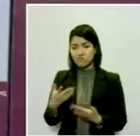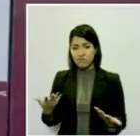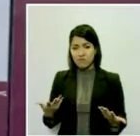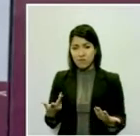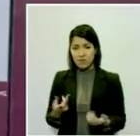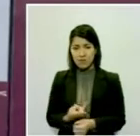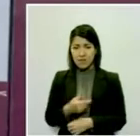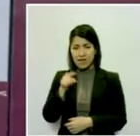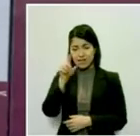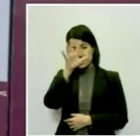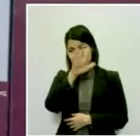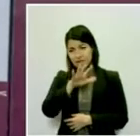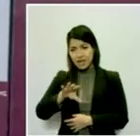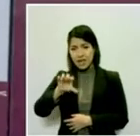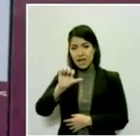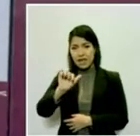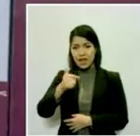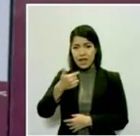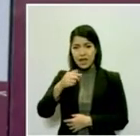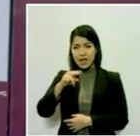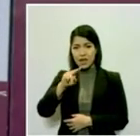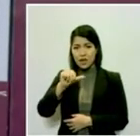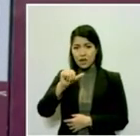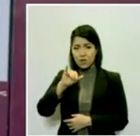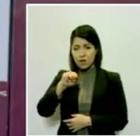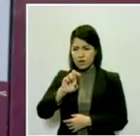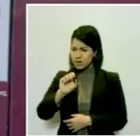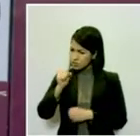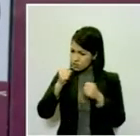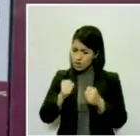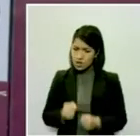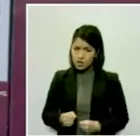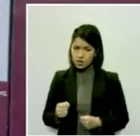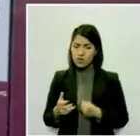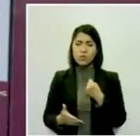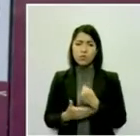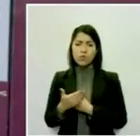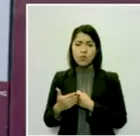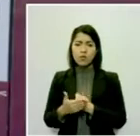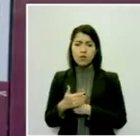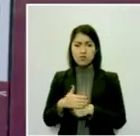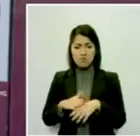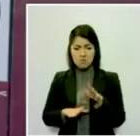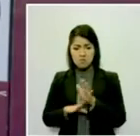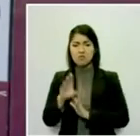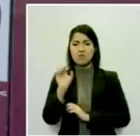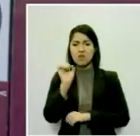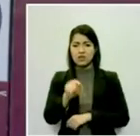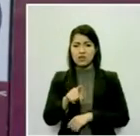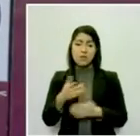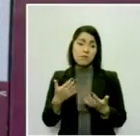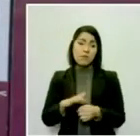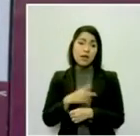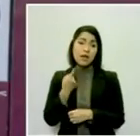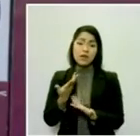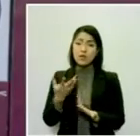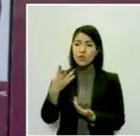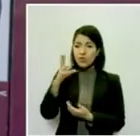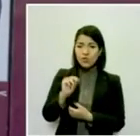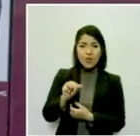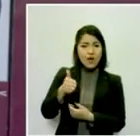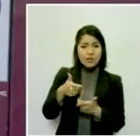en el Aguaje, que estoy seguro se va a recuperar, es una zona muy productiva, pero que no es el camino, no es la